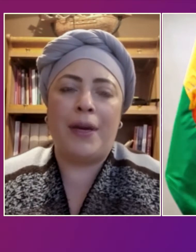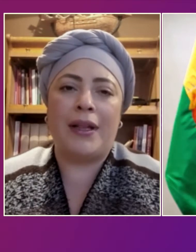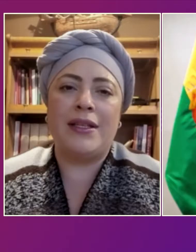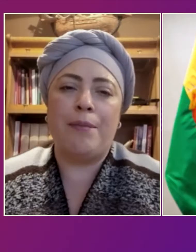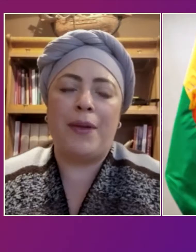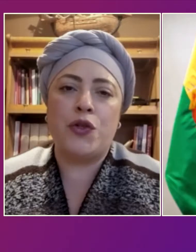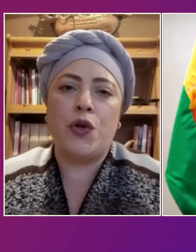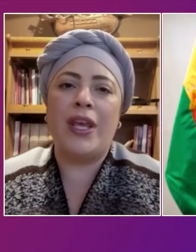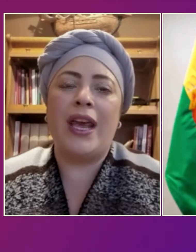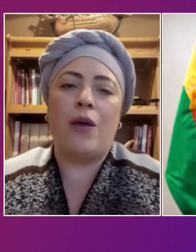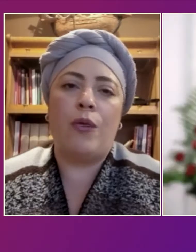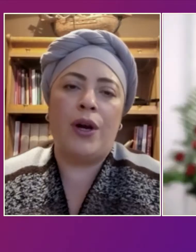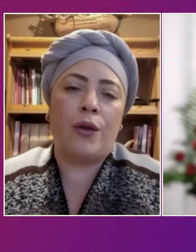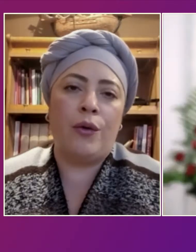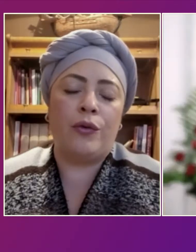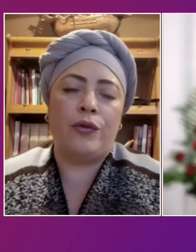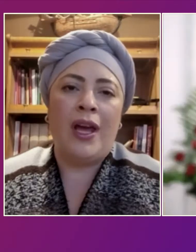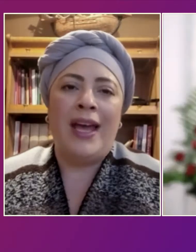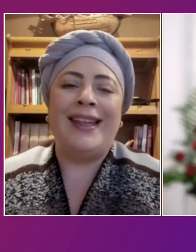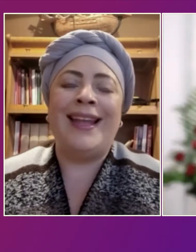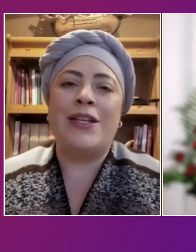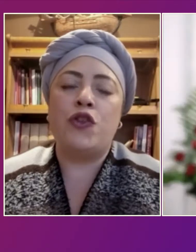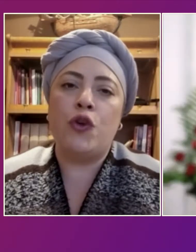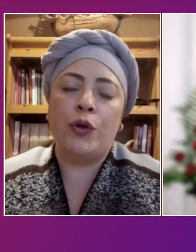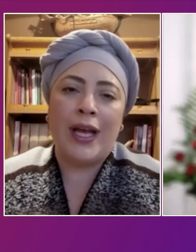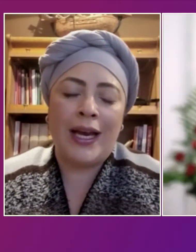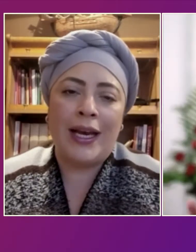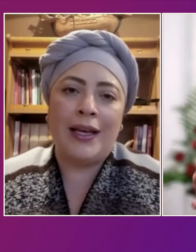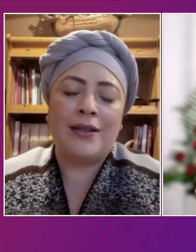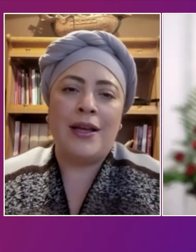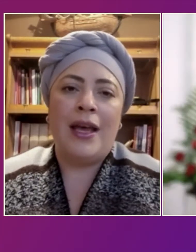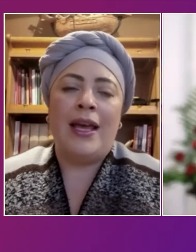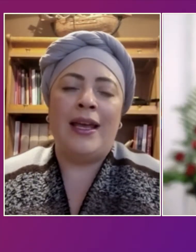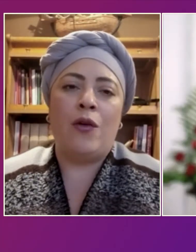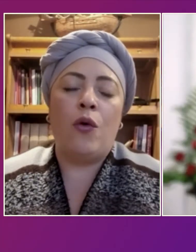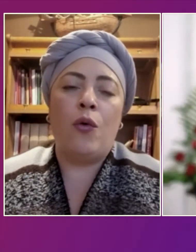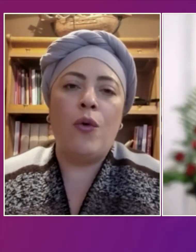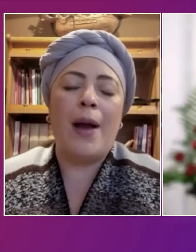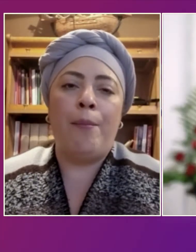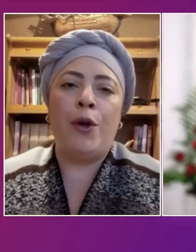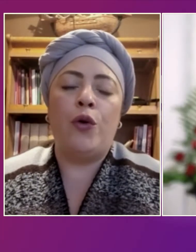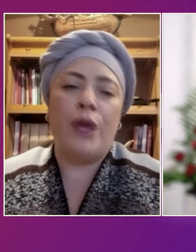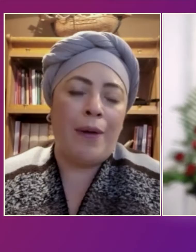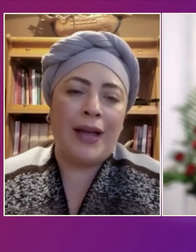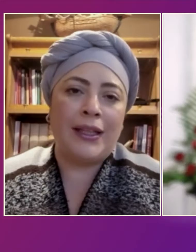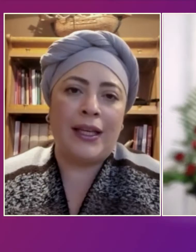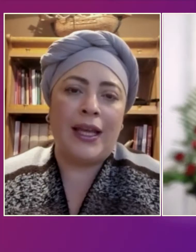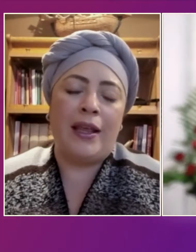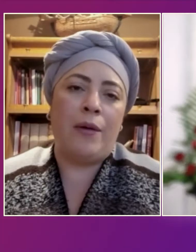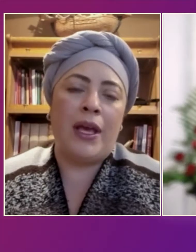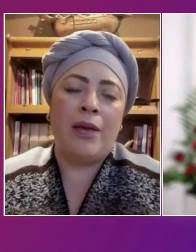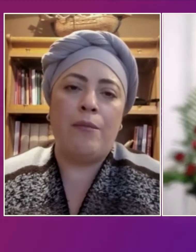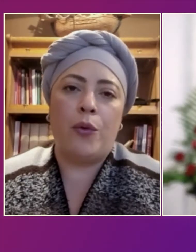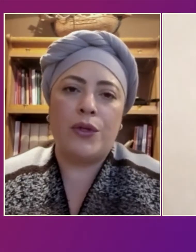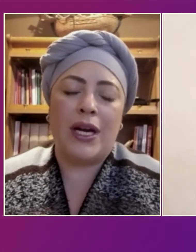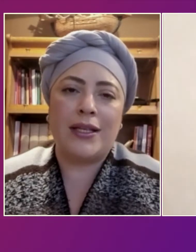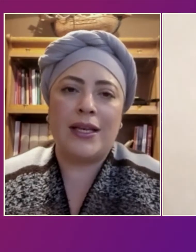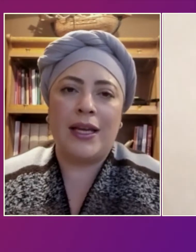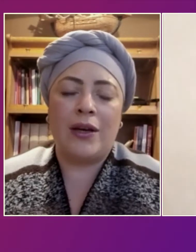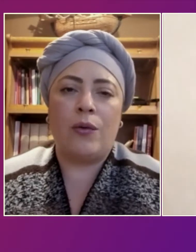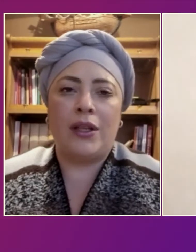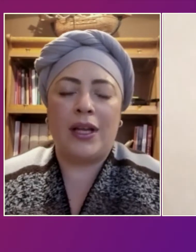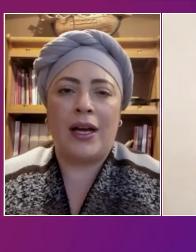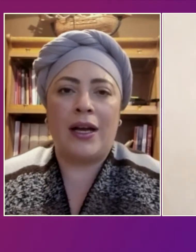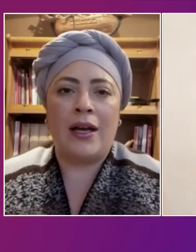social, de participación y acuerdos nacionales, con un amplio debate que debe